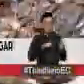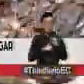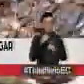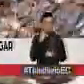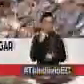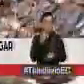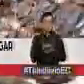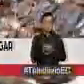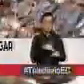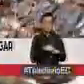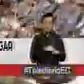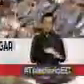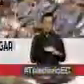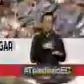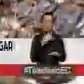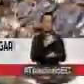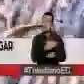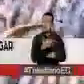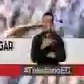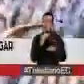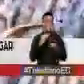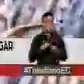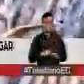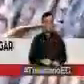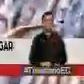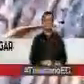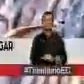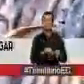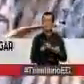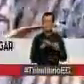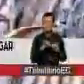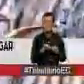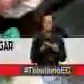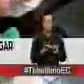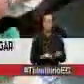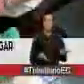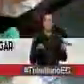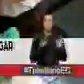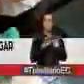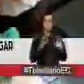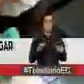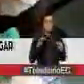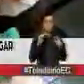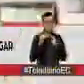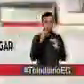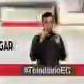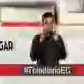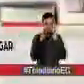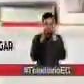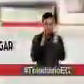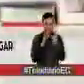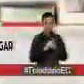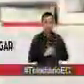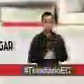científicas que garantizan la sustentabilidad y sostenibilidad como pilares de la soberanía